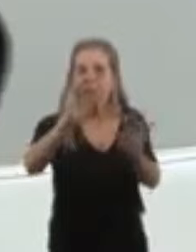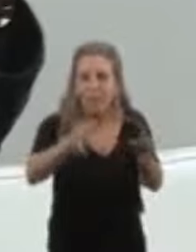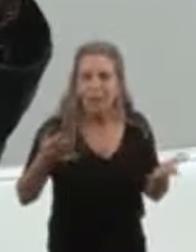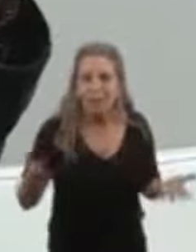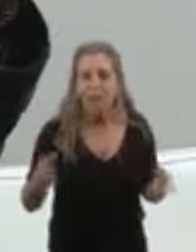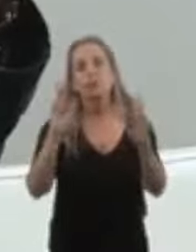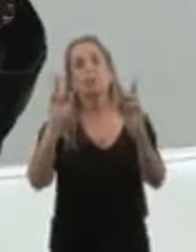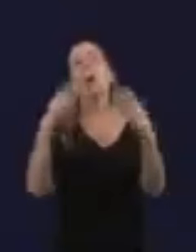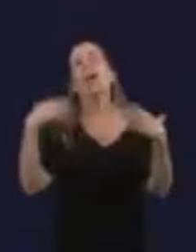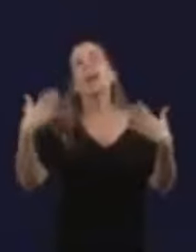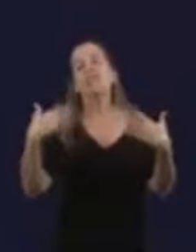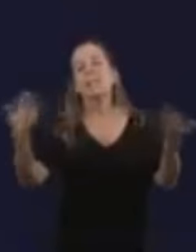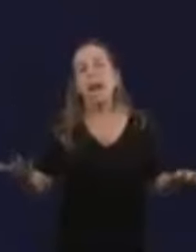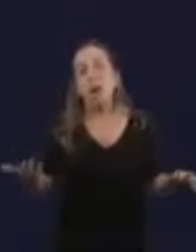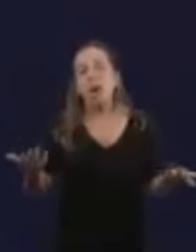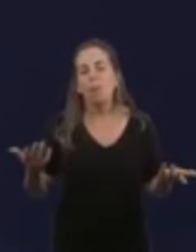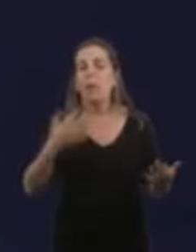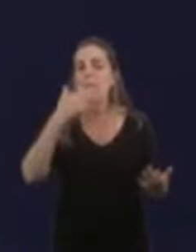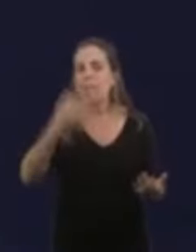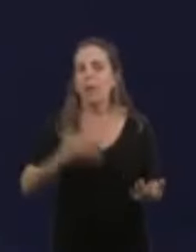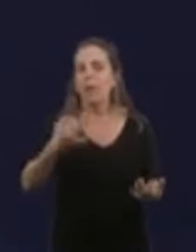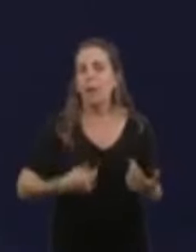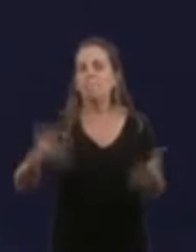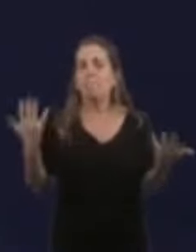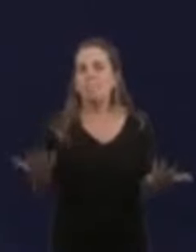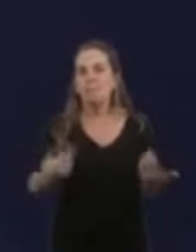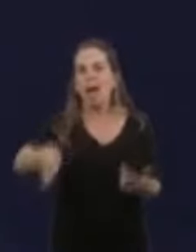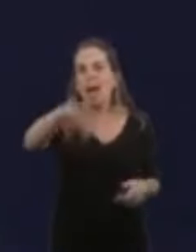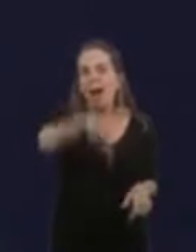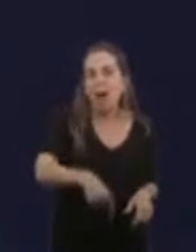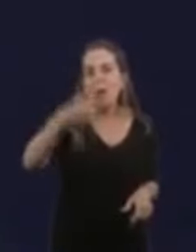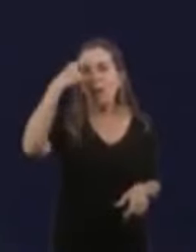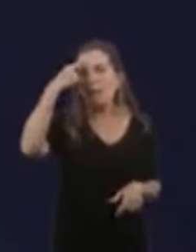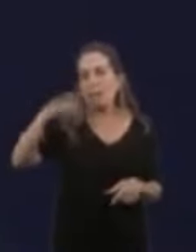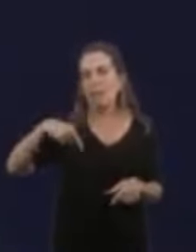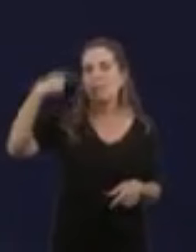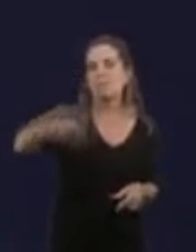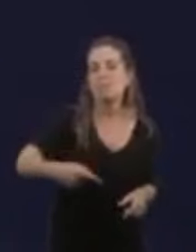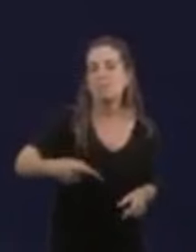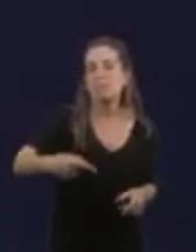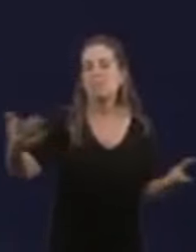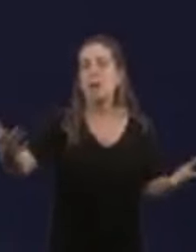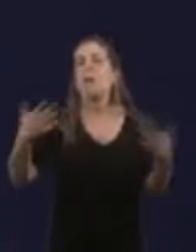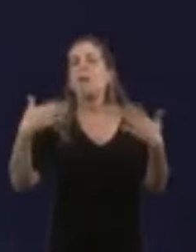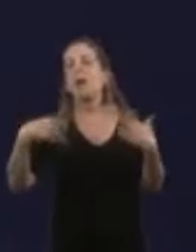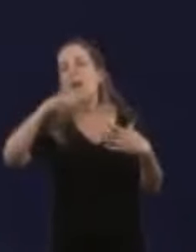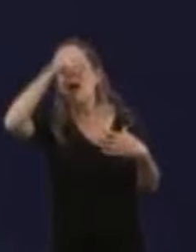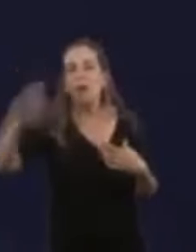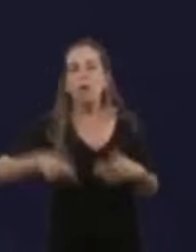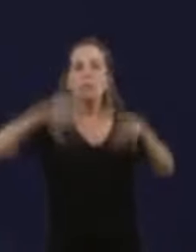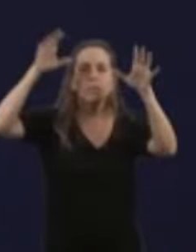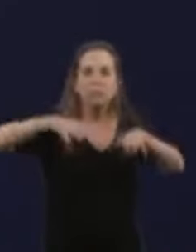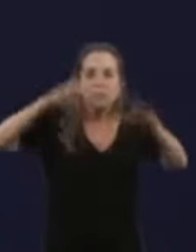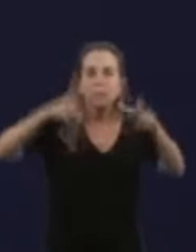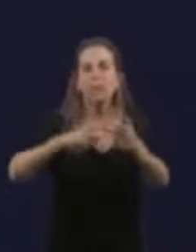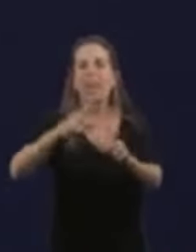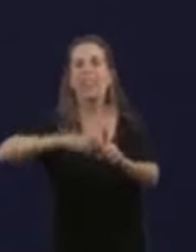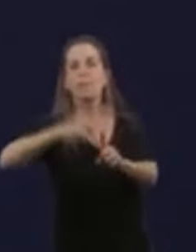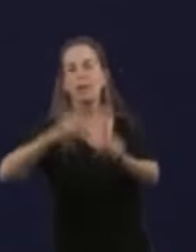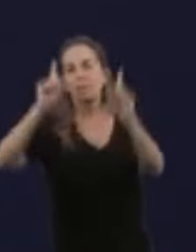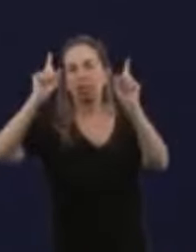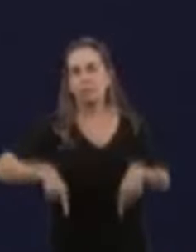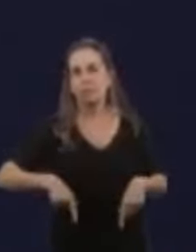loamos de la pileta pero la verdad es que pensar cuá Cuánta va a haber cuánta lluvia va a caer o Cuánta temperatura va a haber es muy difícil lo